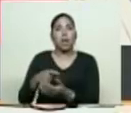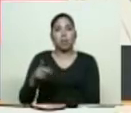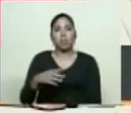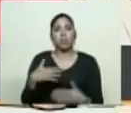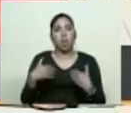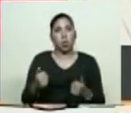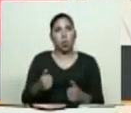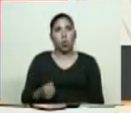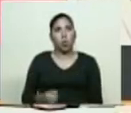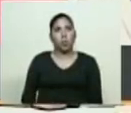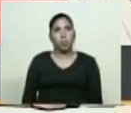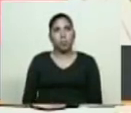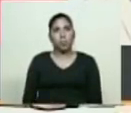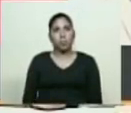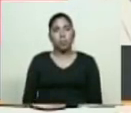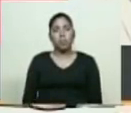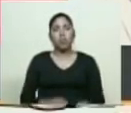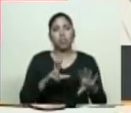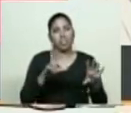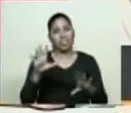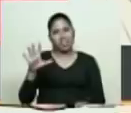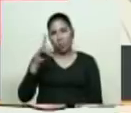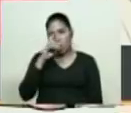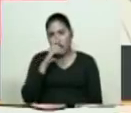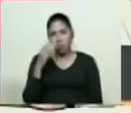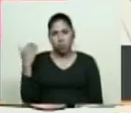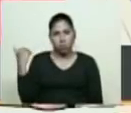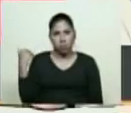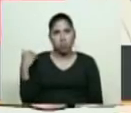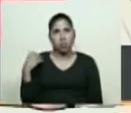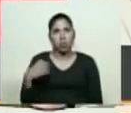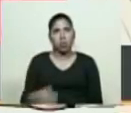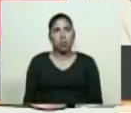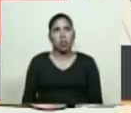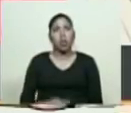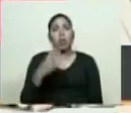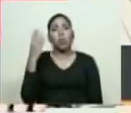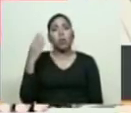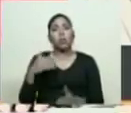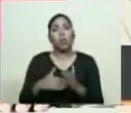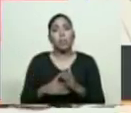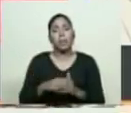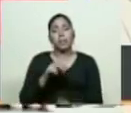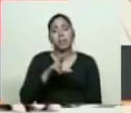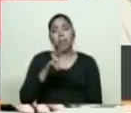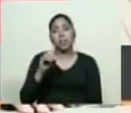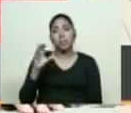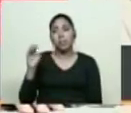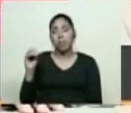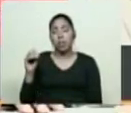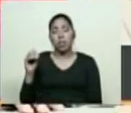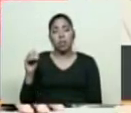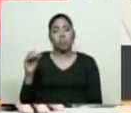En el año 85 el gobierno de Lucinchi dio como un éxito haber construido 4.300 viviendas en todo el año. Un éxito.